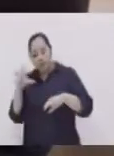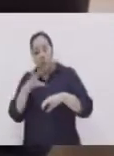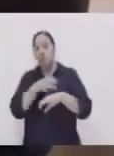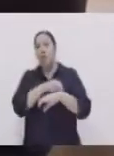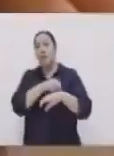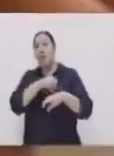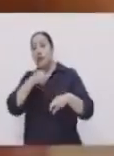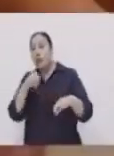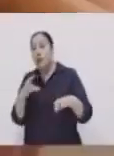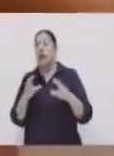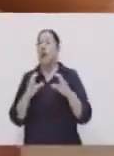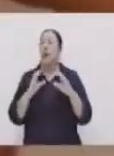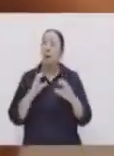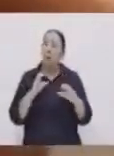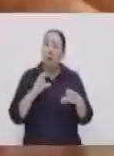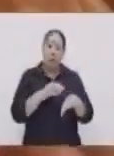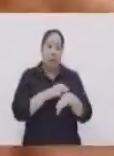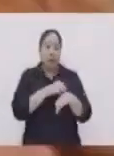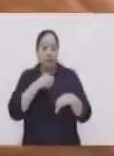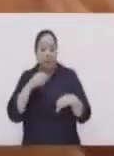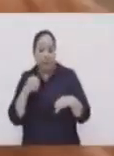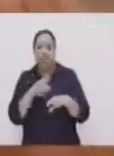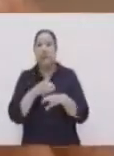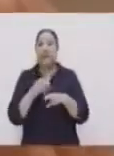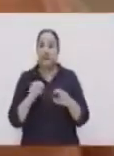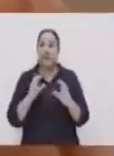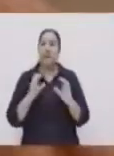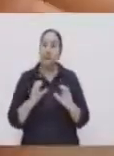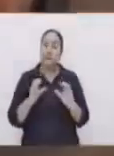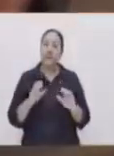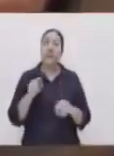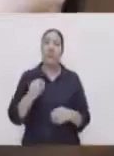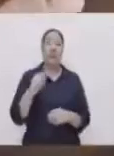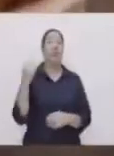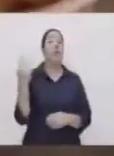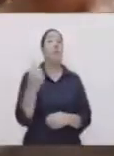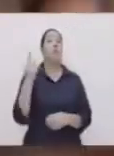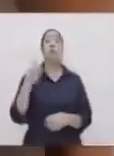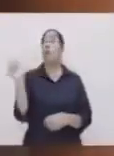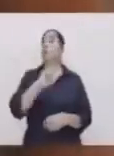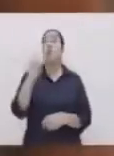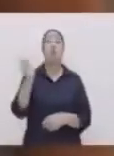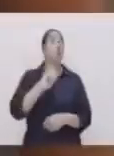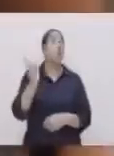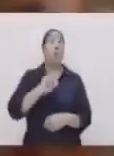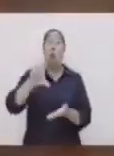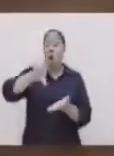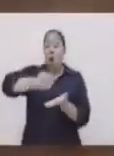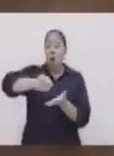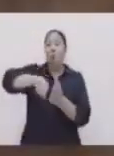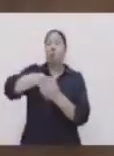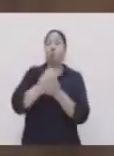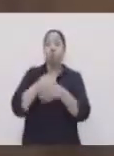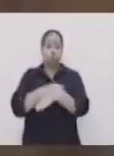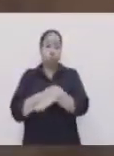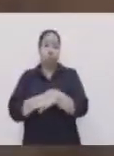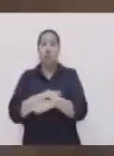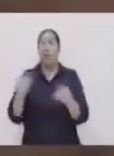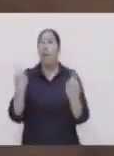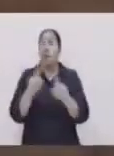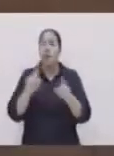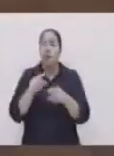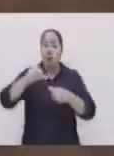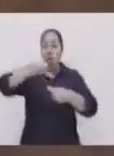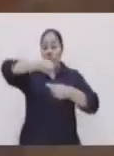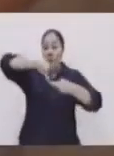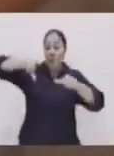sobre el área afectada, removerlo de ser posible de manera cuidadosa. Es importante no aplicar pomadas, pasta dental o